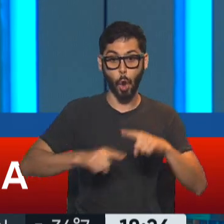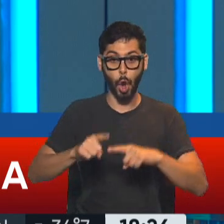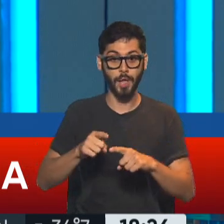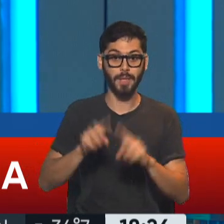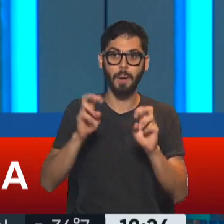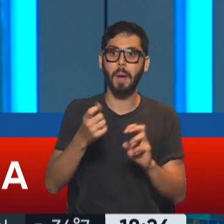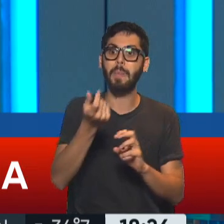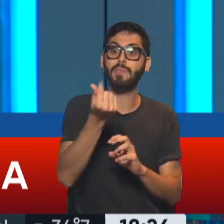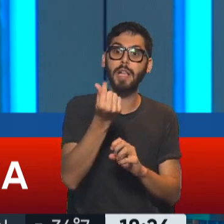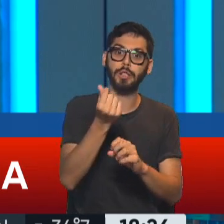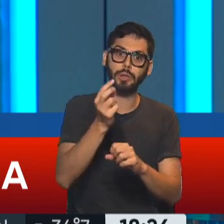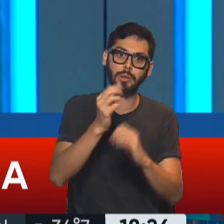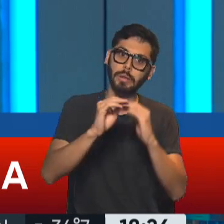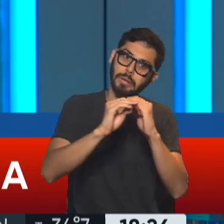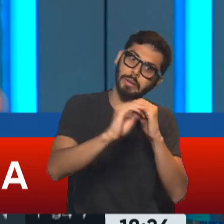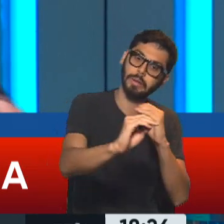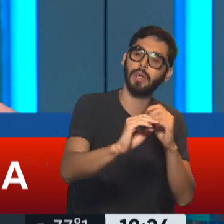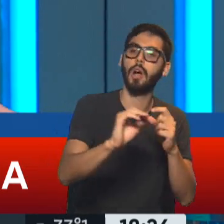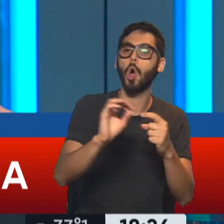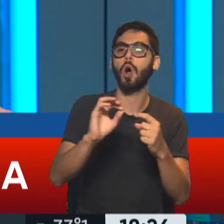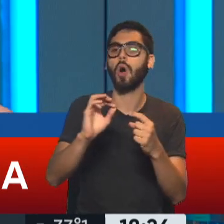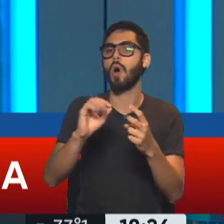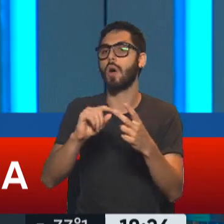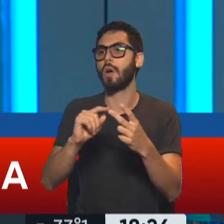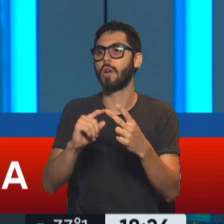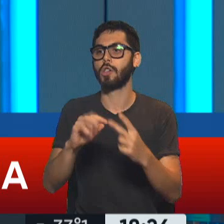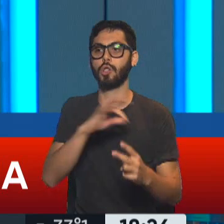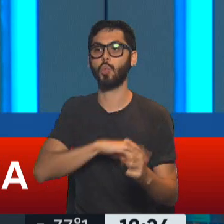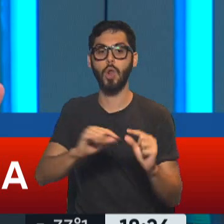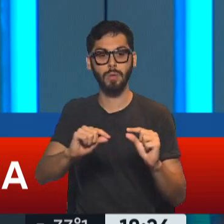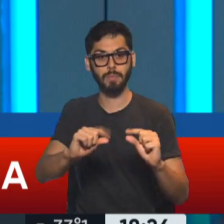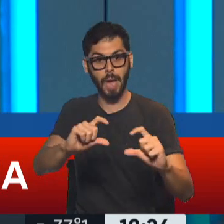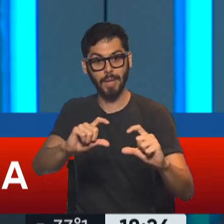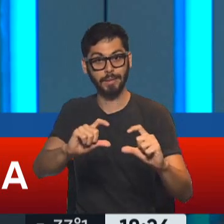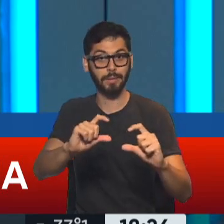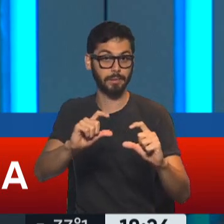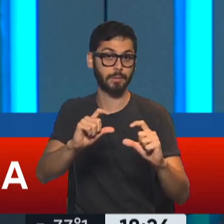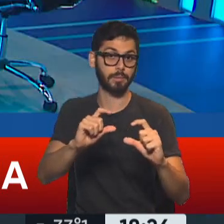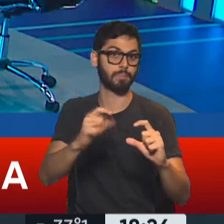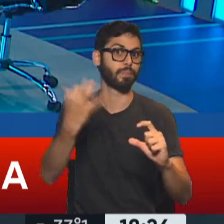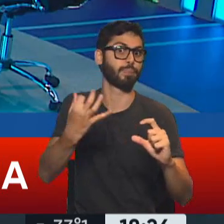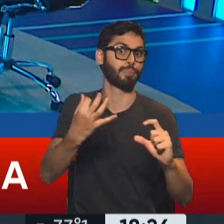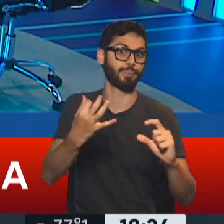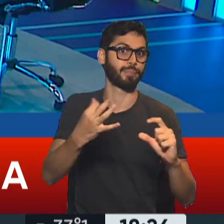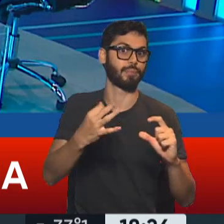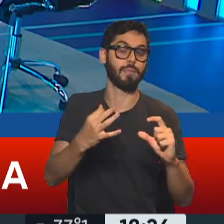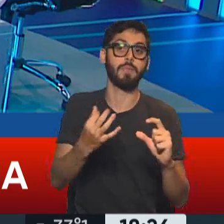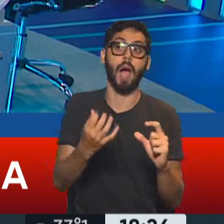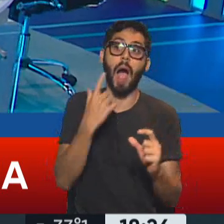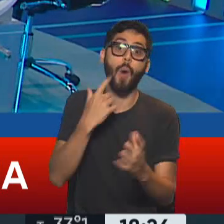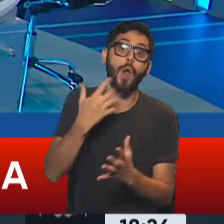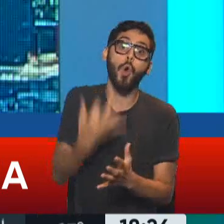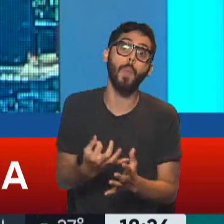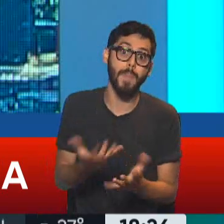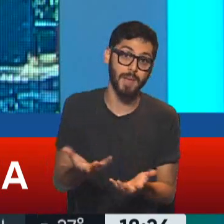de precio, pero también, por ejemplo, de mejora de los salarios en términos reales, se puedan llevar a cabo, se puedan cumplir. Hay algo